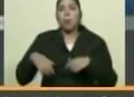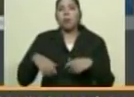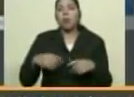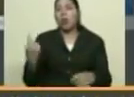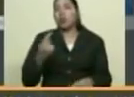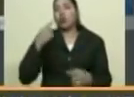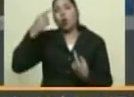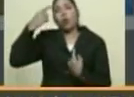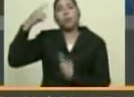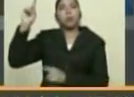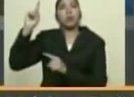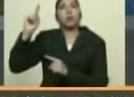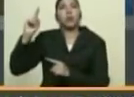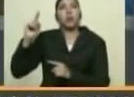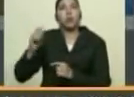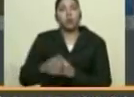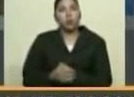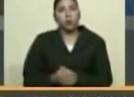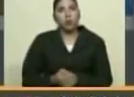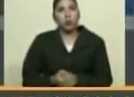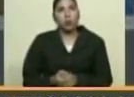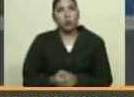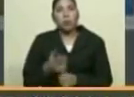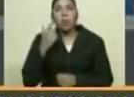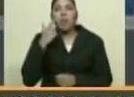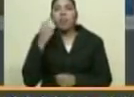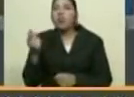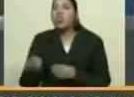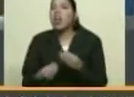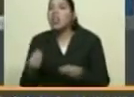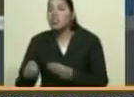Y se vino para acá y aquí estuvo 3 años.